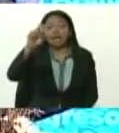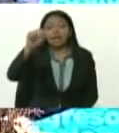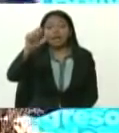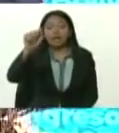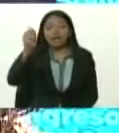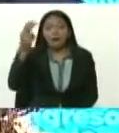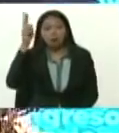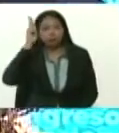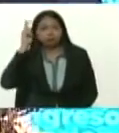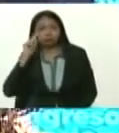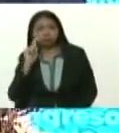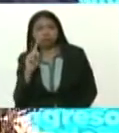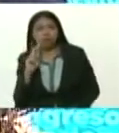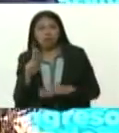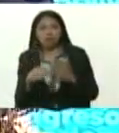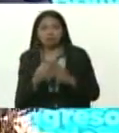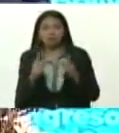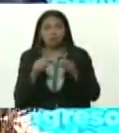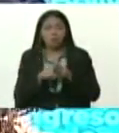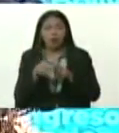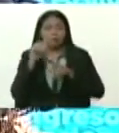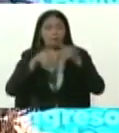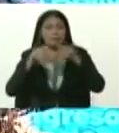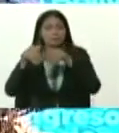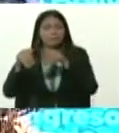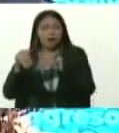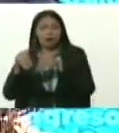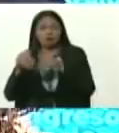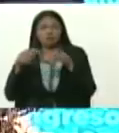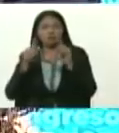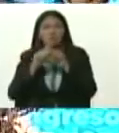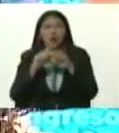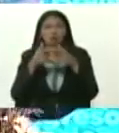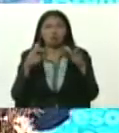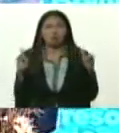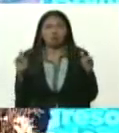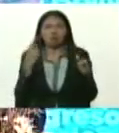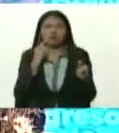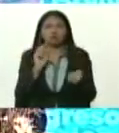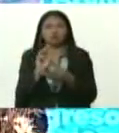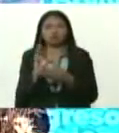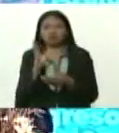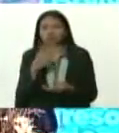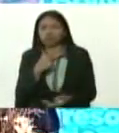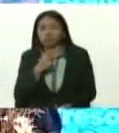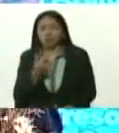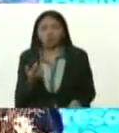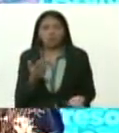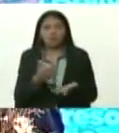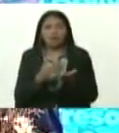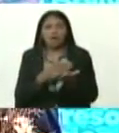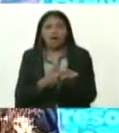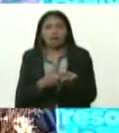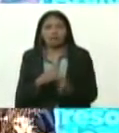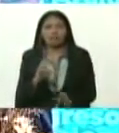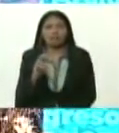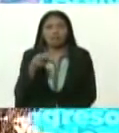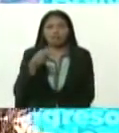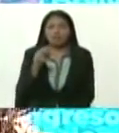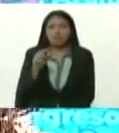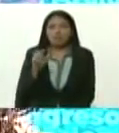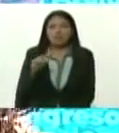marketing electoral. Marketing electoral estaba fuera de moda, no era chic.